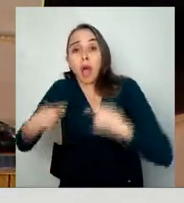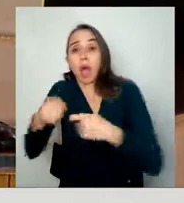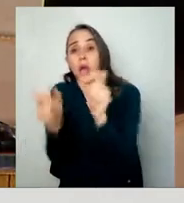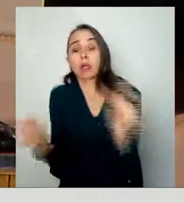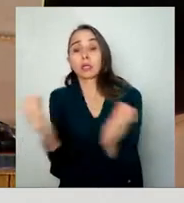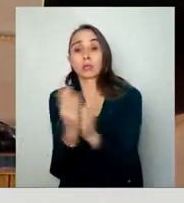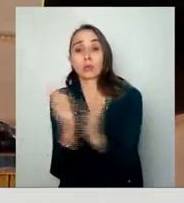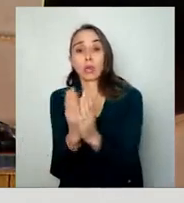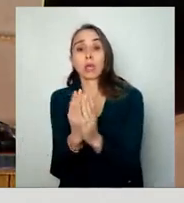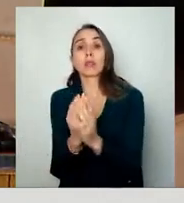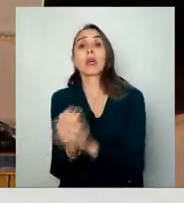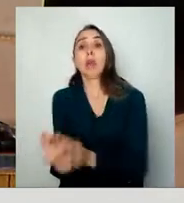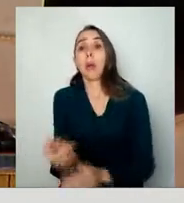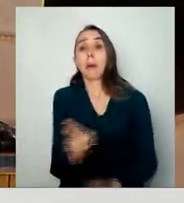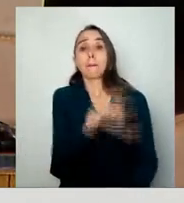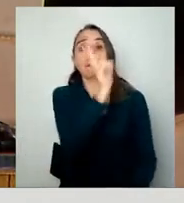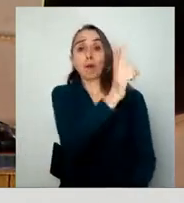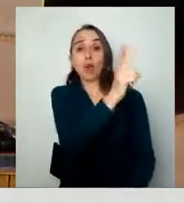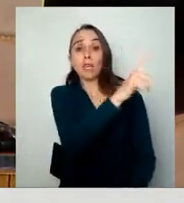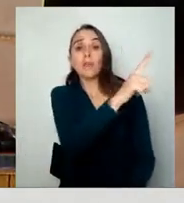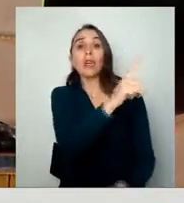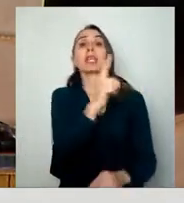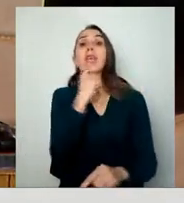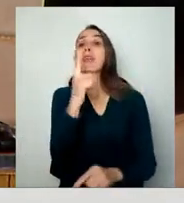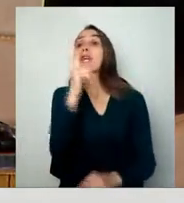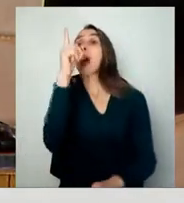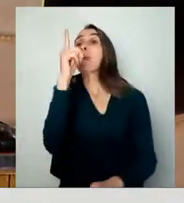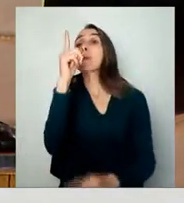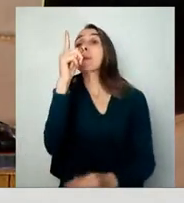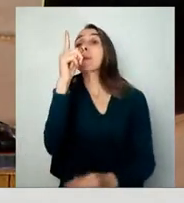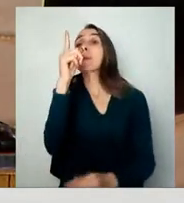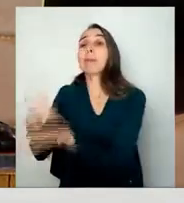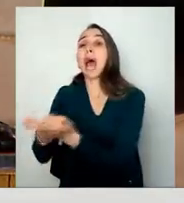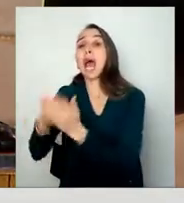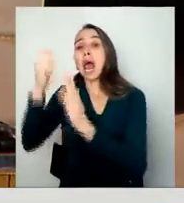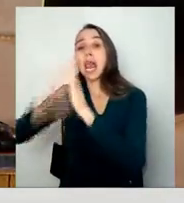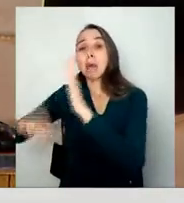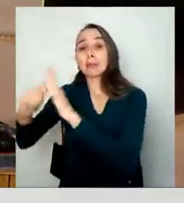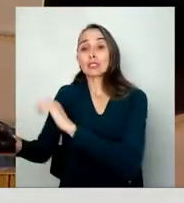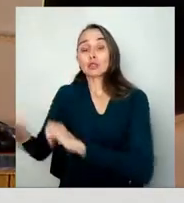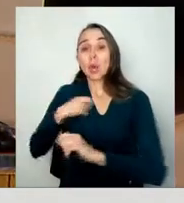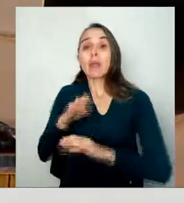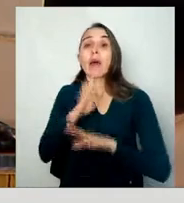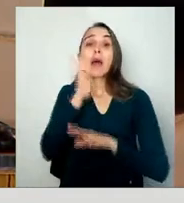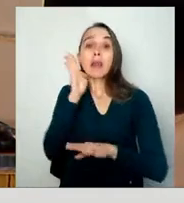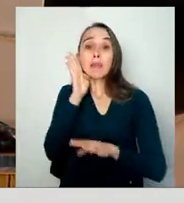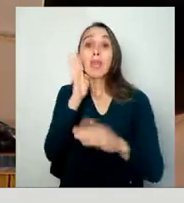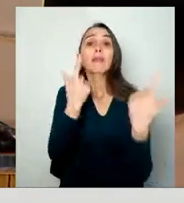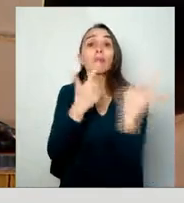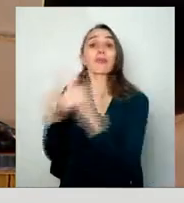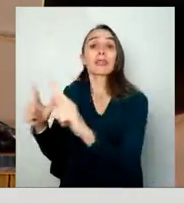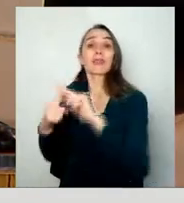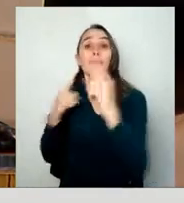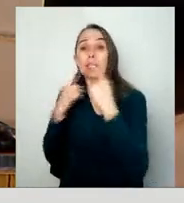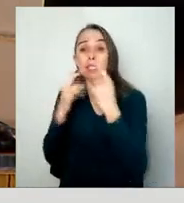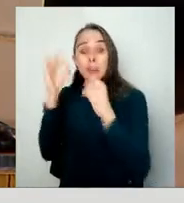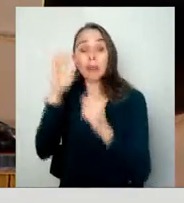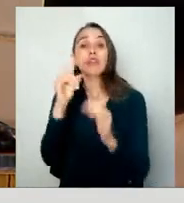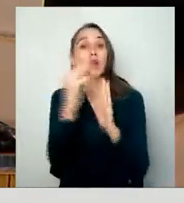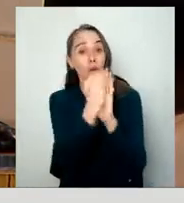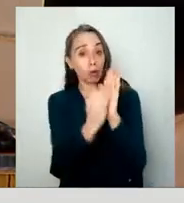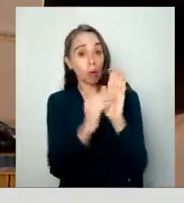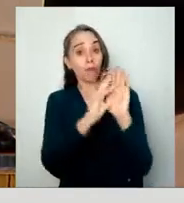esta práctica estamos fomentando un sistema educativo inclusivo que valora el mérito y reconoce los esfuerzos académicos de los estudiantes